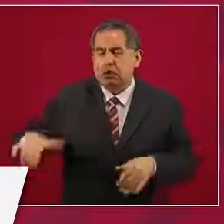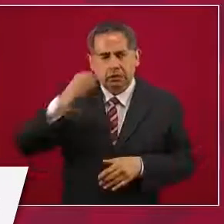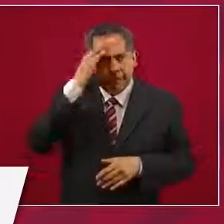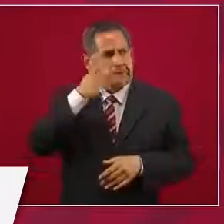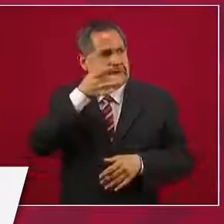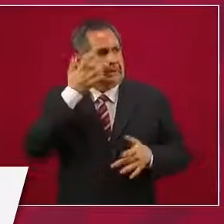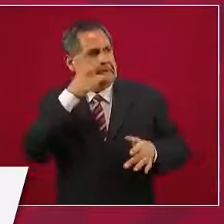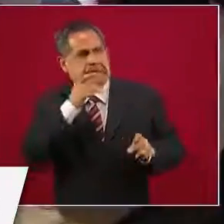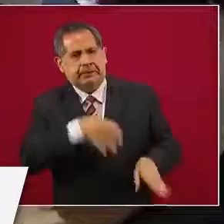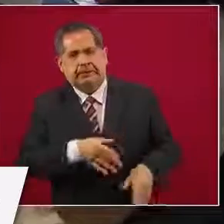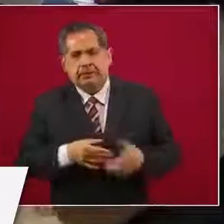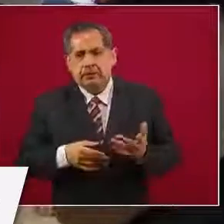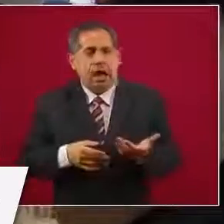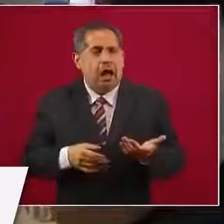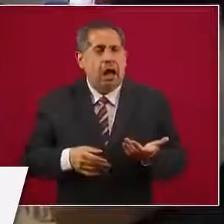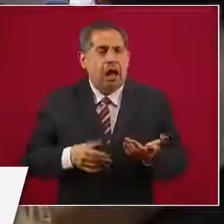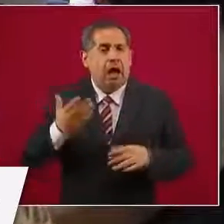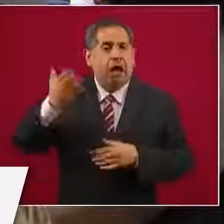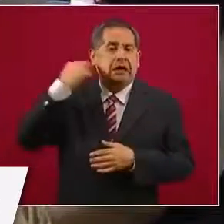se veía como algo normal